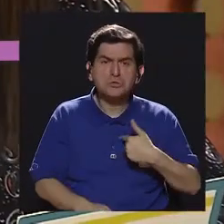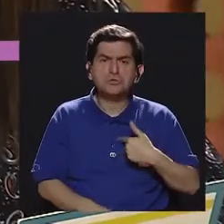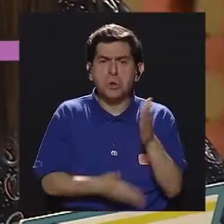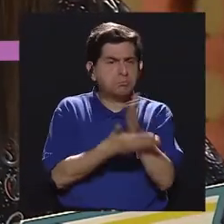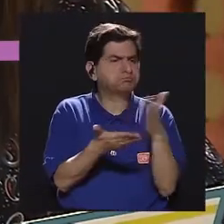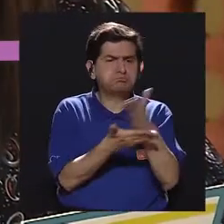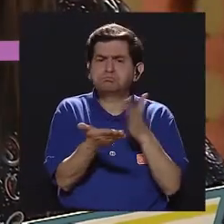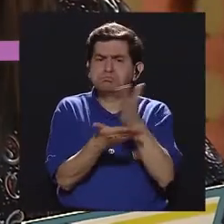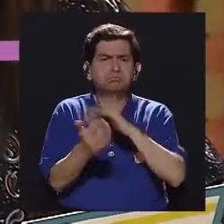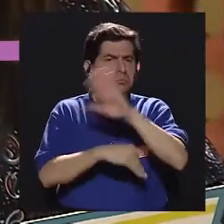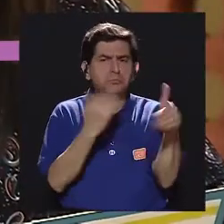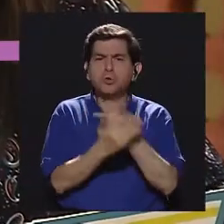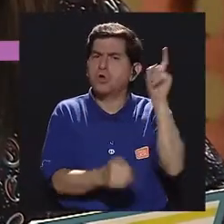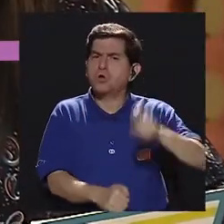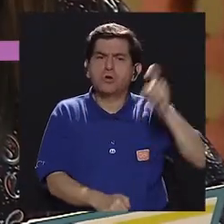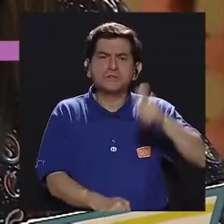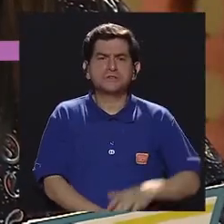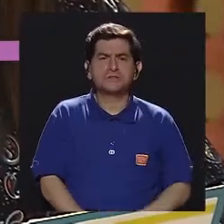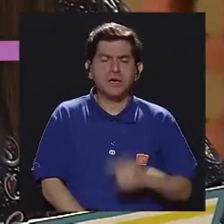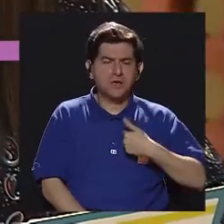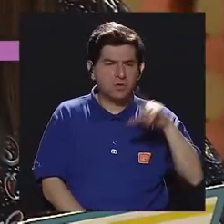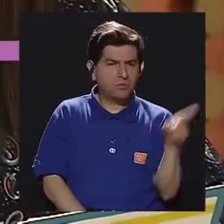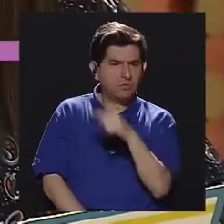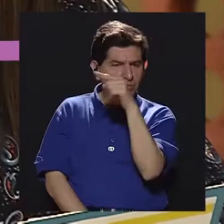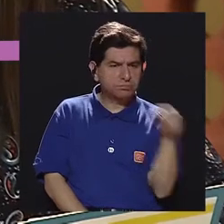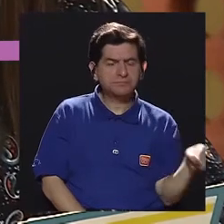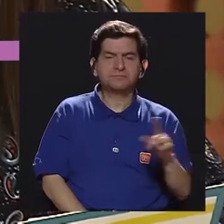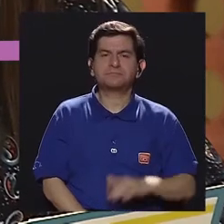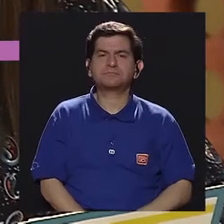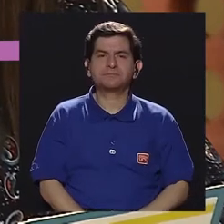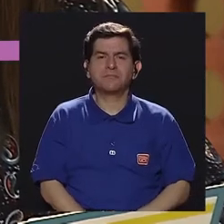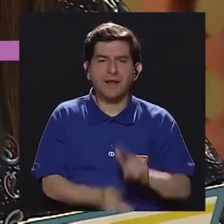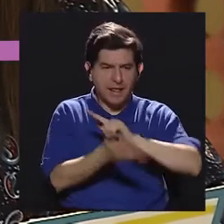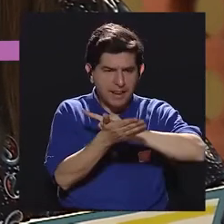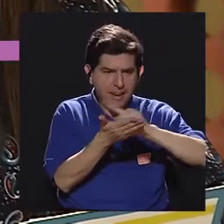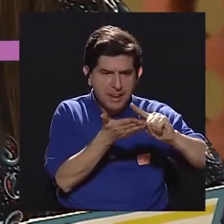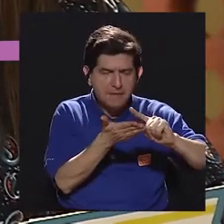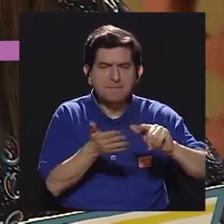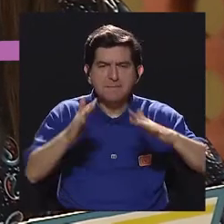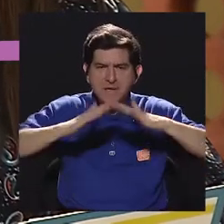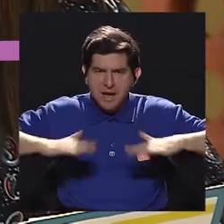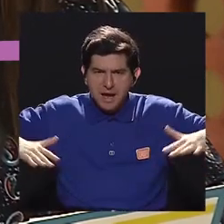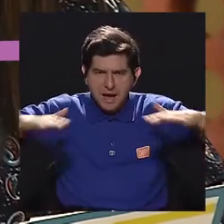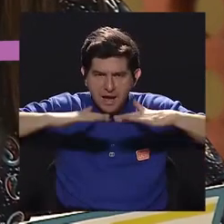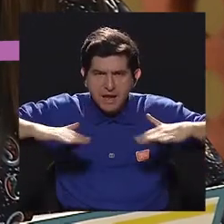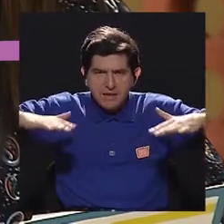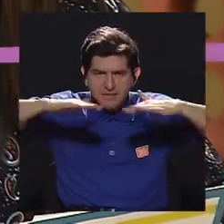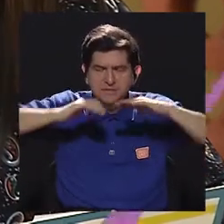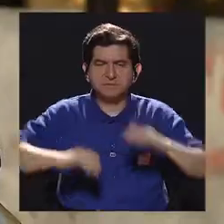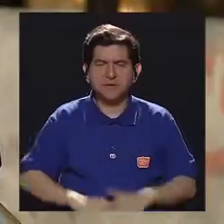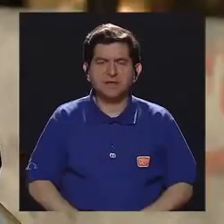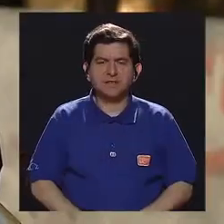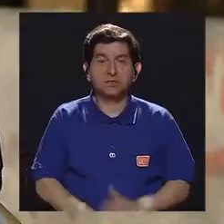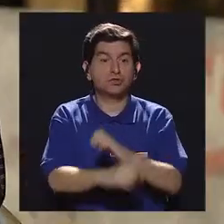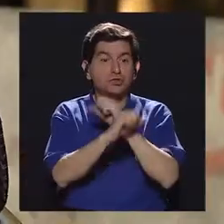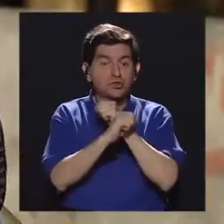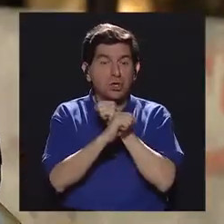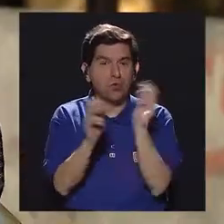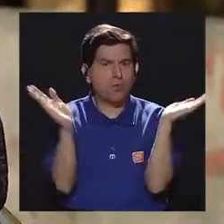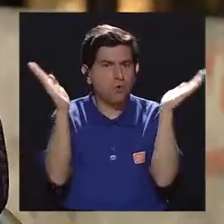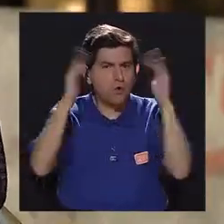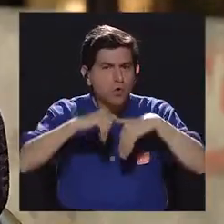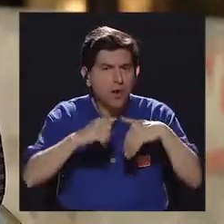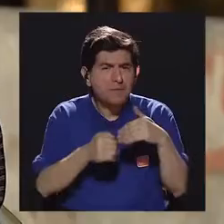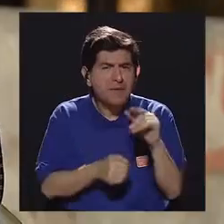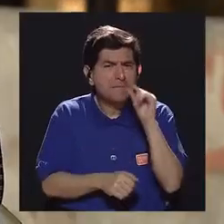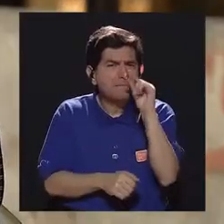lo corto en los pedazos que tenga que cortar para sacarlo, ¿verdad? Uno lo remueve, lava el alveolo, el espacio donde estaba el diente, se asegura que no